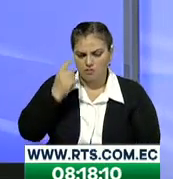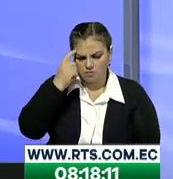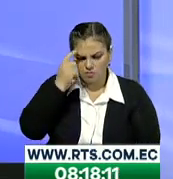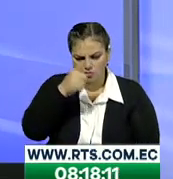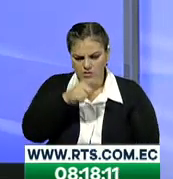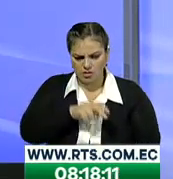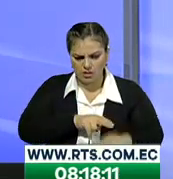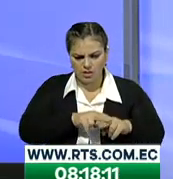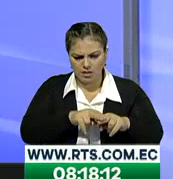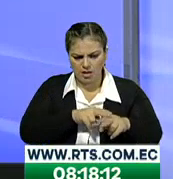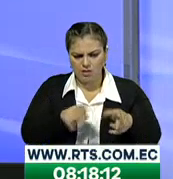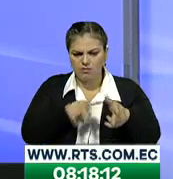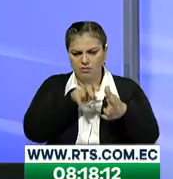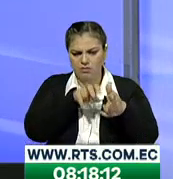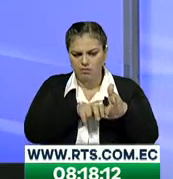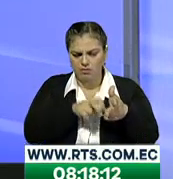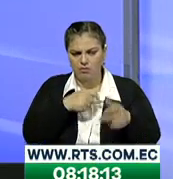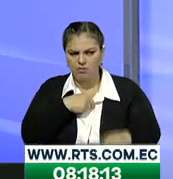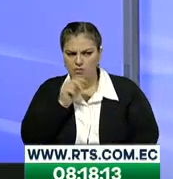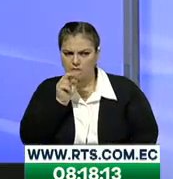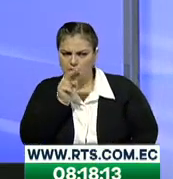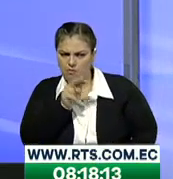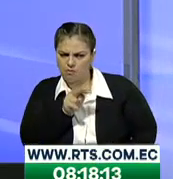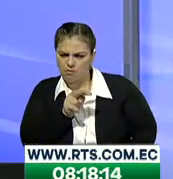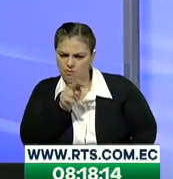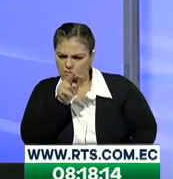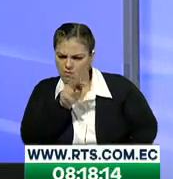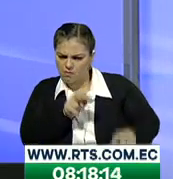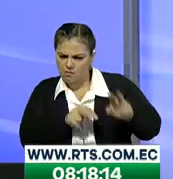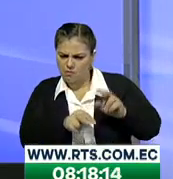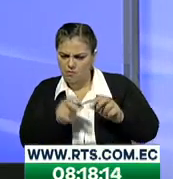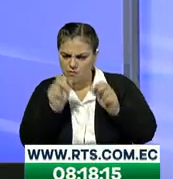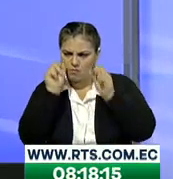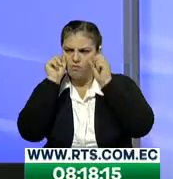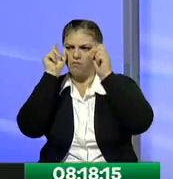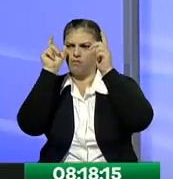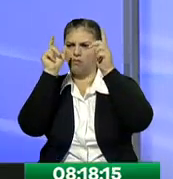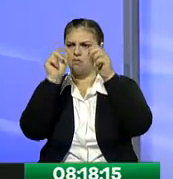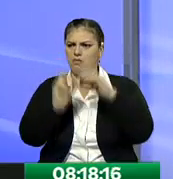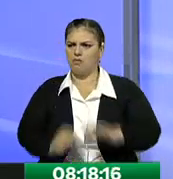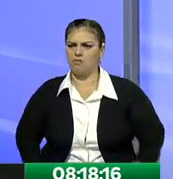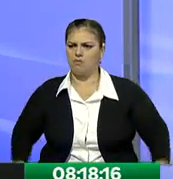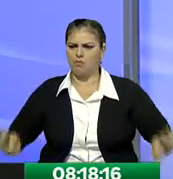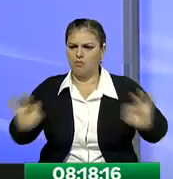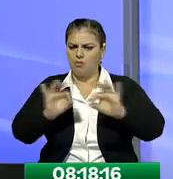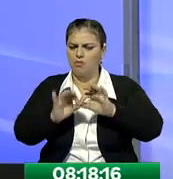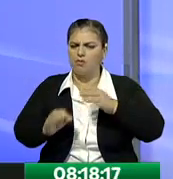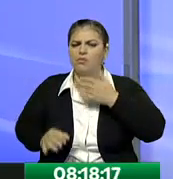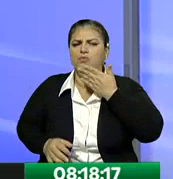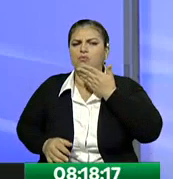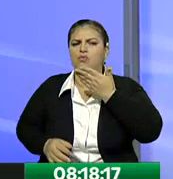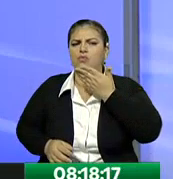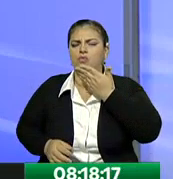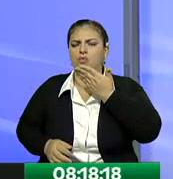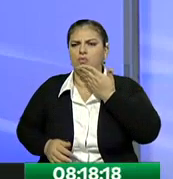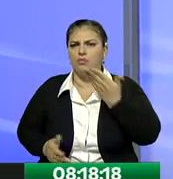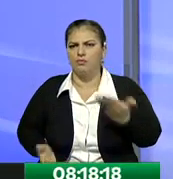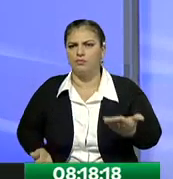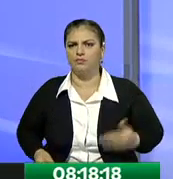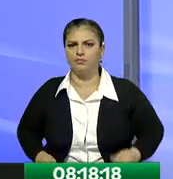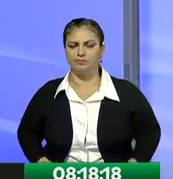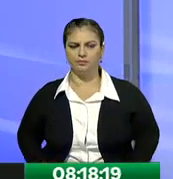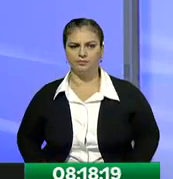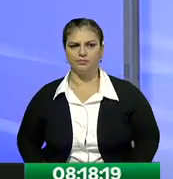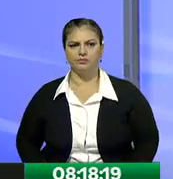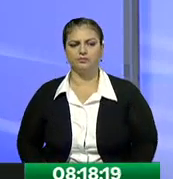coger un vehículo? ¿Qué tipo de vehículos tiene que abordar y cómo puede darse cuenta para reconocer a lo mejor que